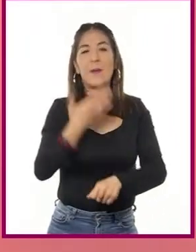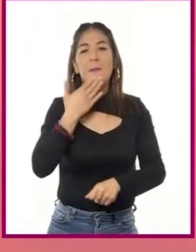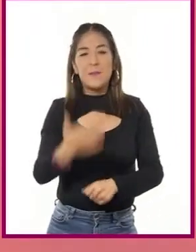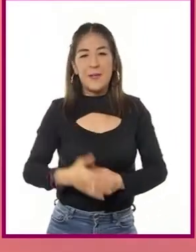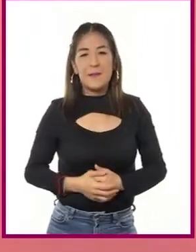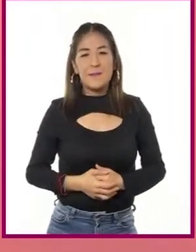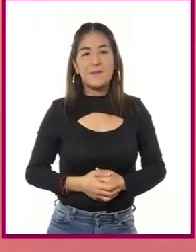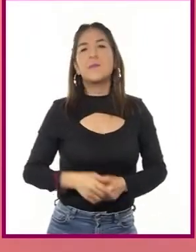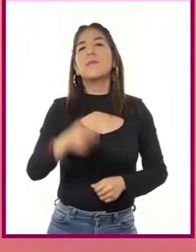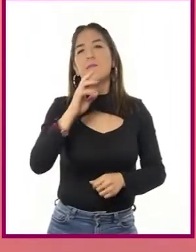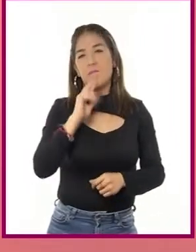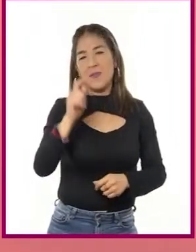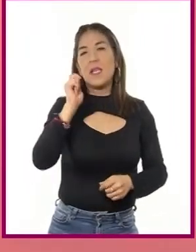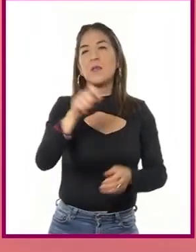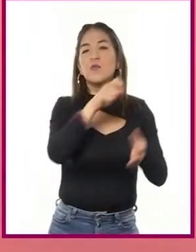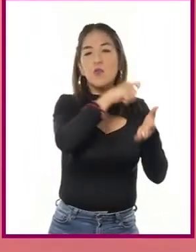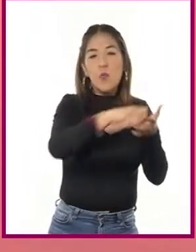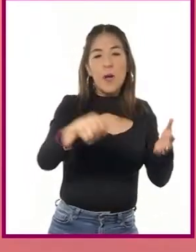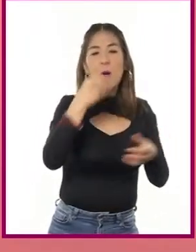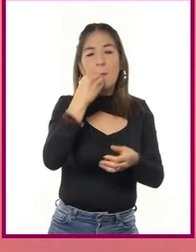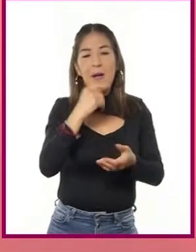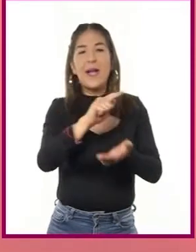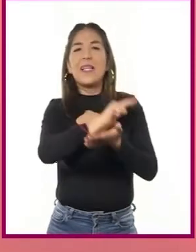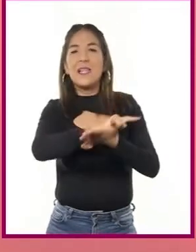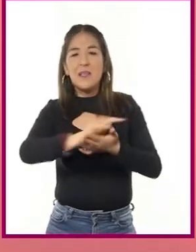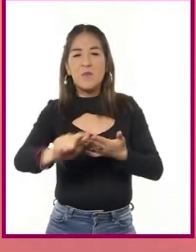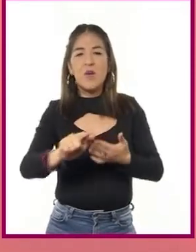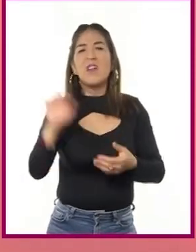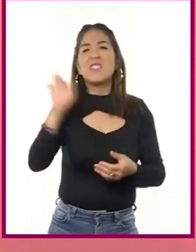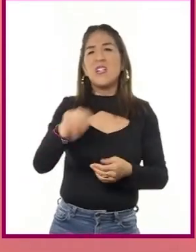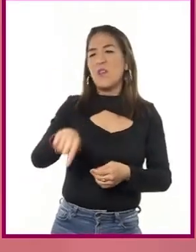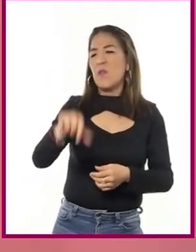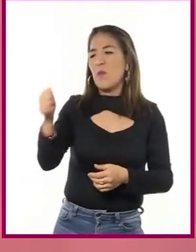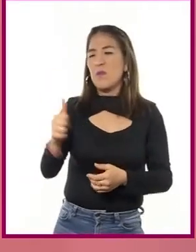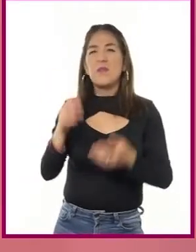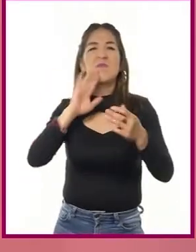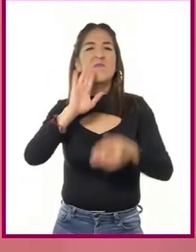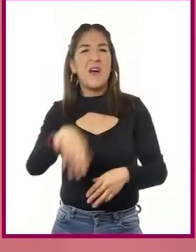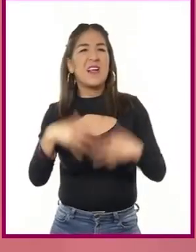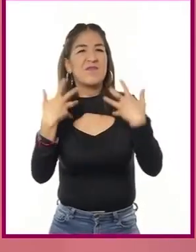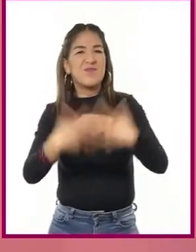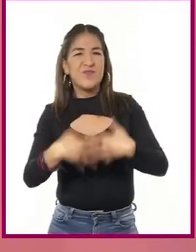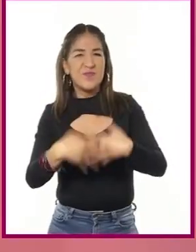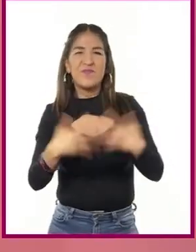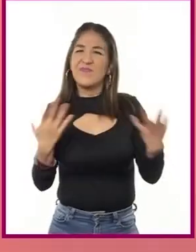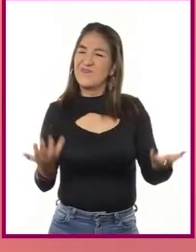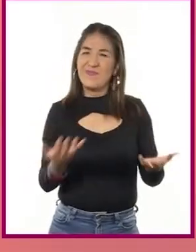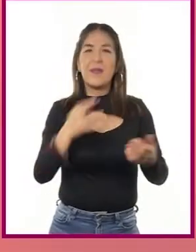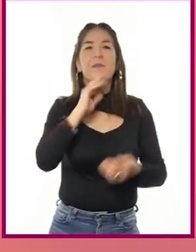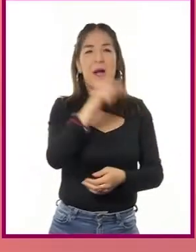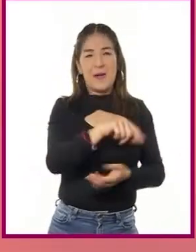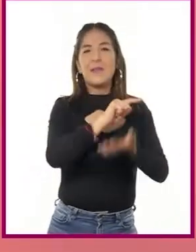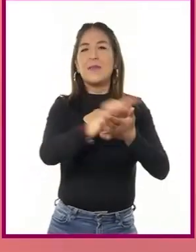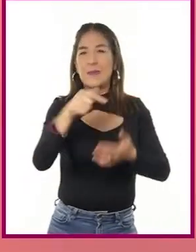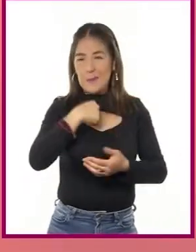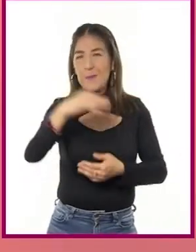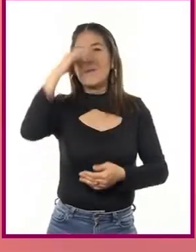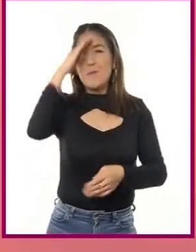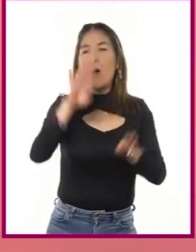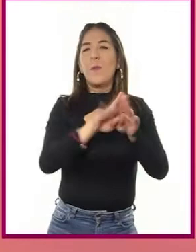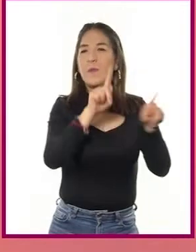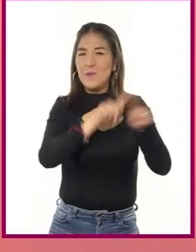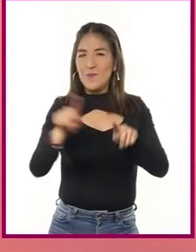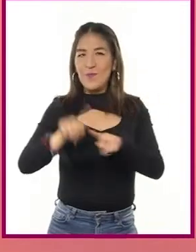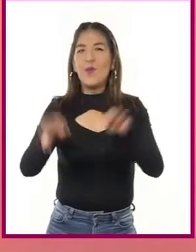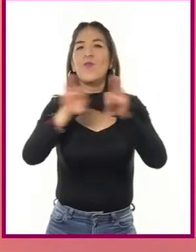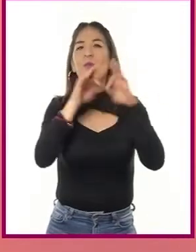sentido de que es mejor comprar alimentos frescos que algunos procesados. De esta manera empezaré a inventar otras alternativas